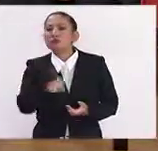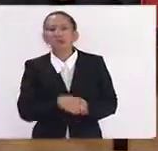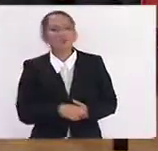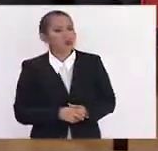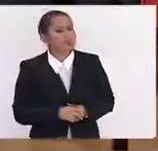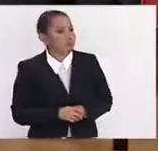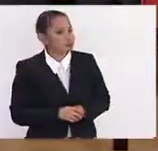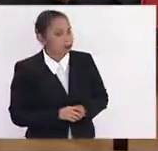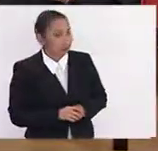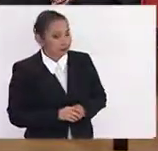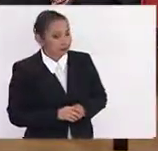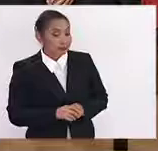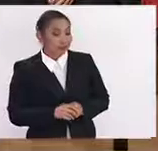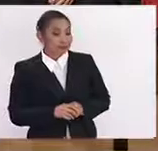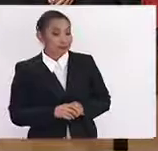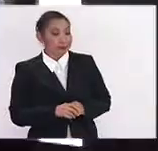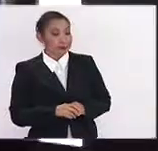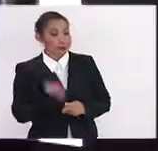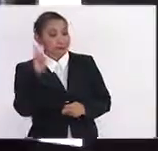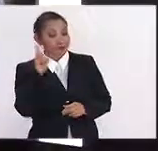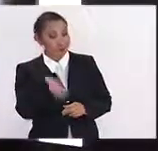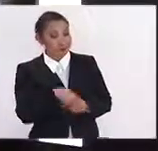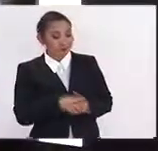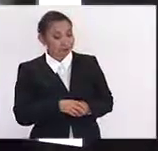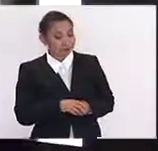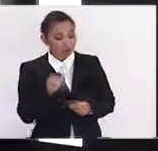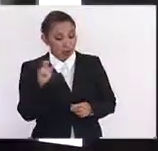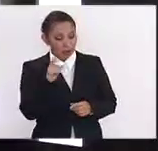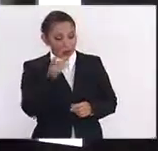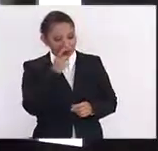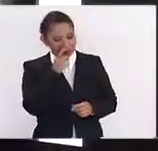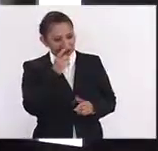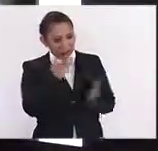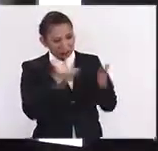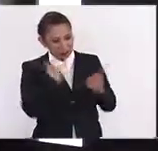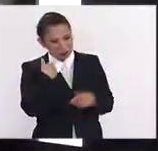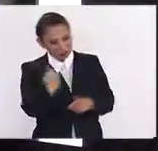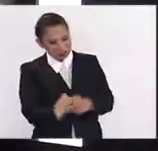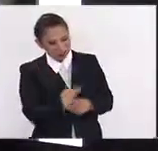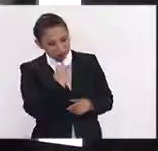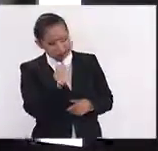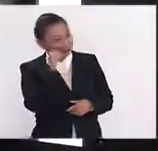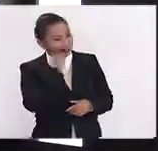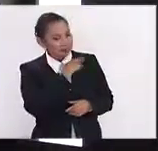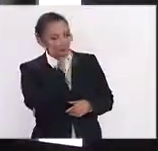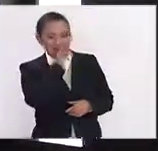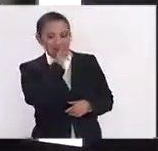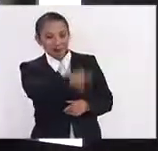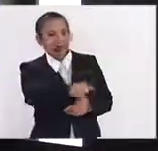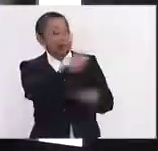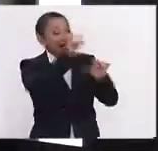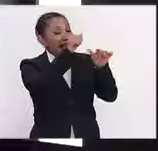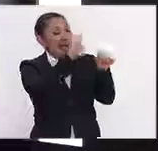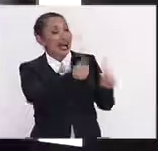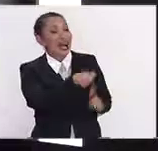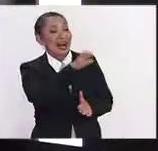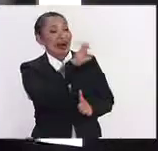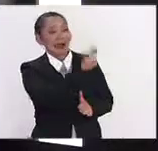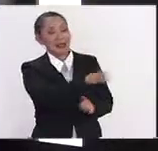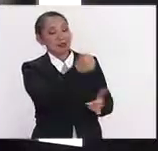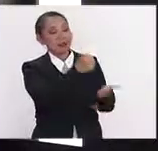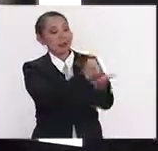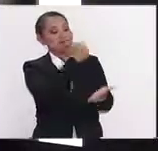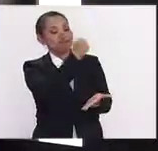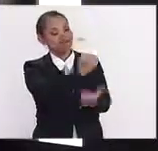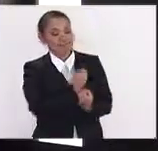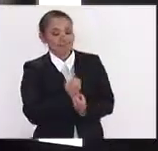respecto? Pues exactamente, cuando me han llegado a hacer esa pregunta, siempre respondo que el arte es el sello